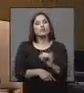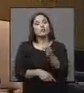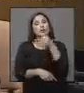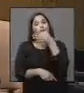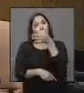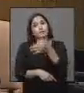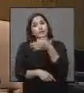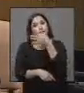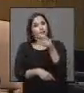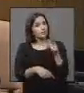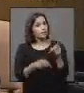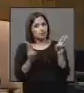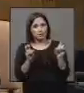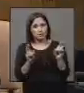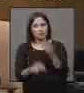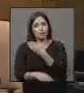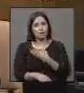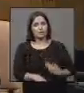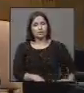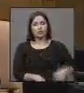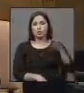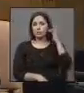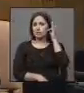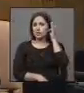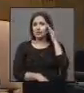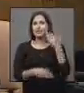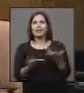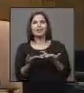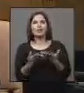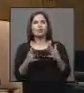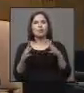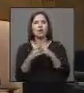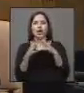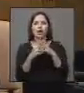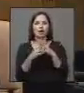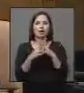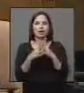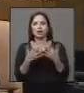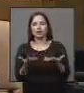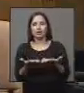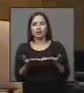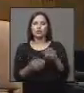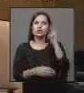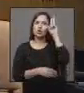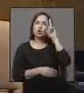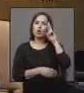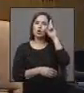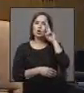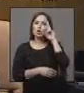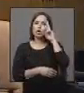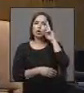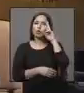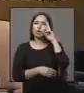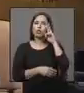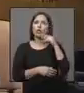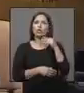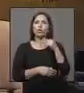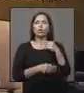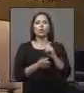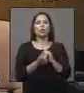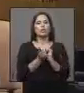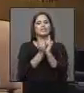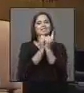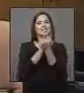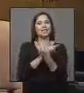Presidenta, realmente es una especie de batalla campal. Yo me recuerdo cuando se trasladó el